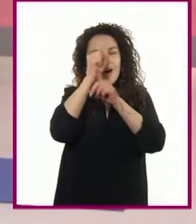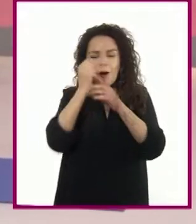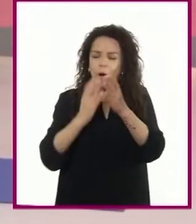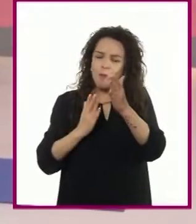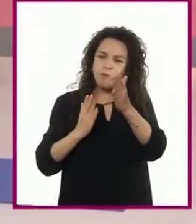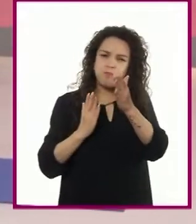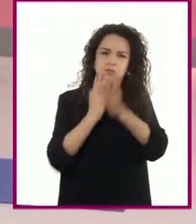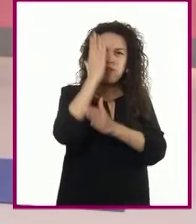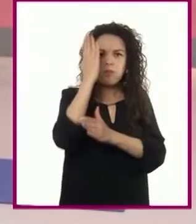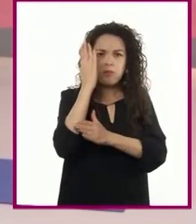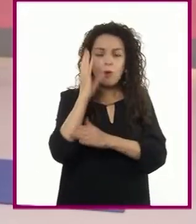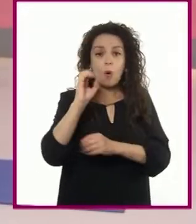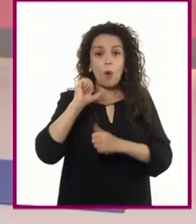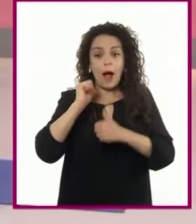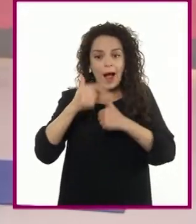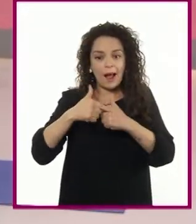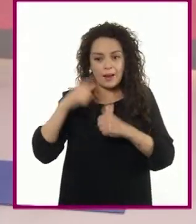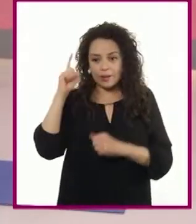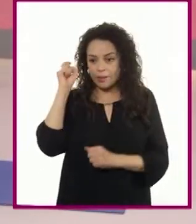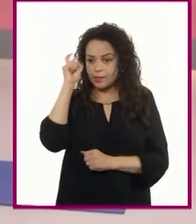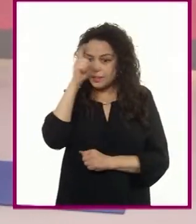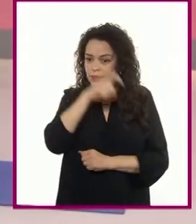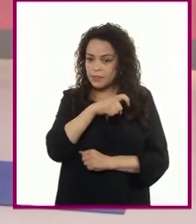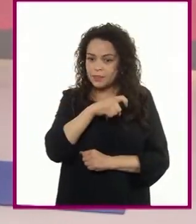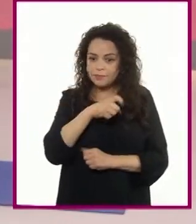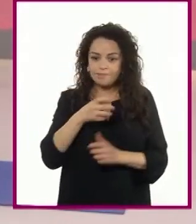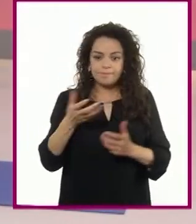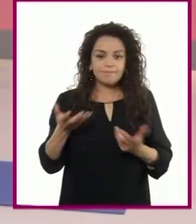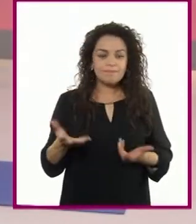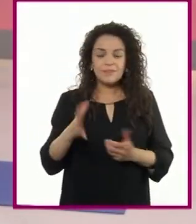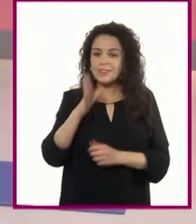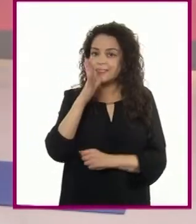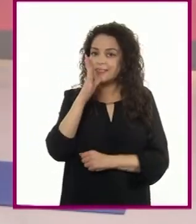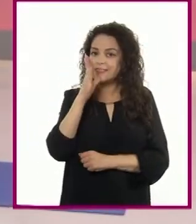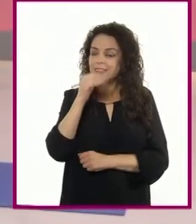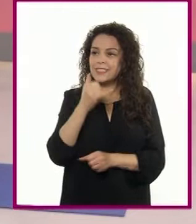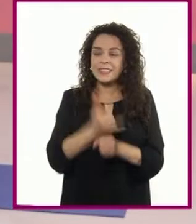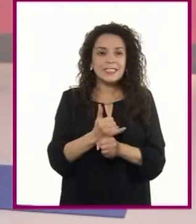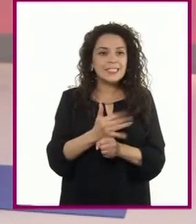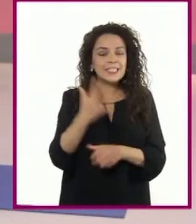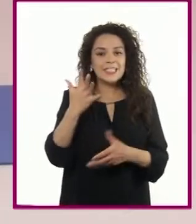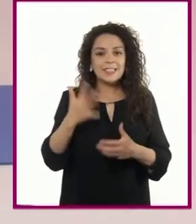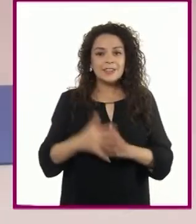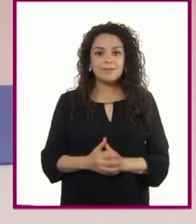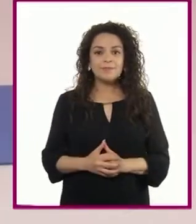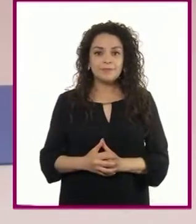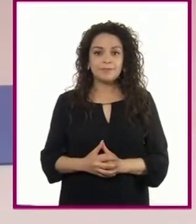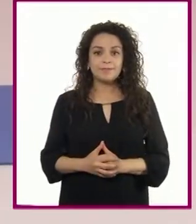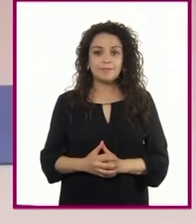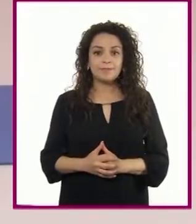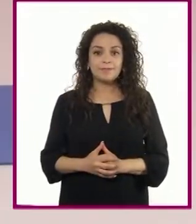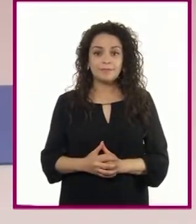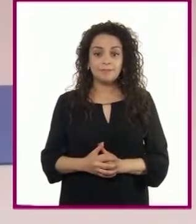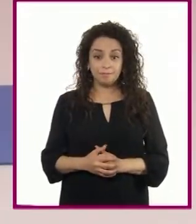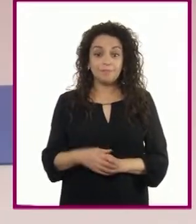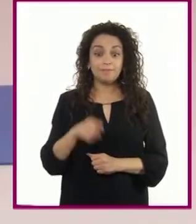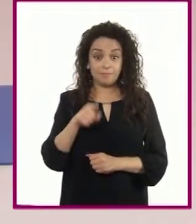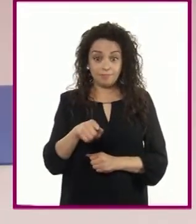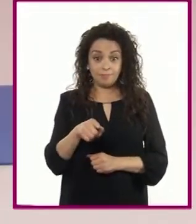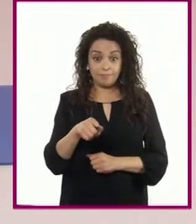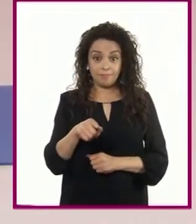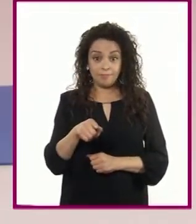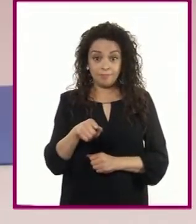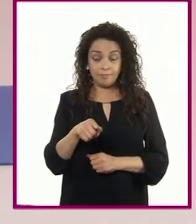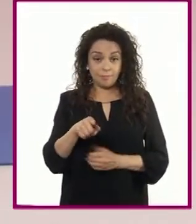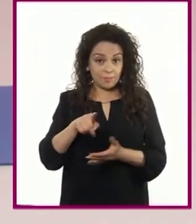u obstáculo y no lograron tener el resultado que querían. ¿Se rindieron?